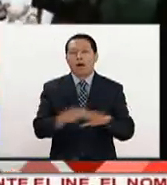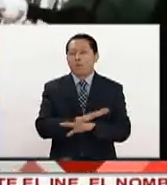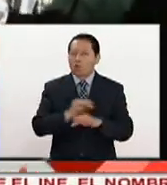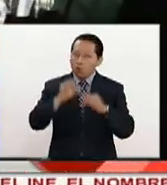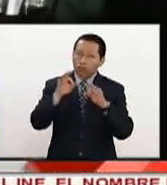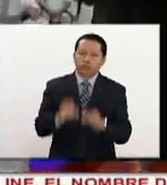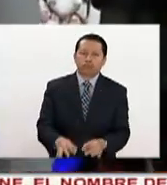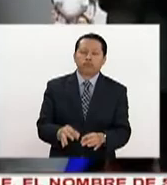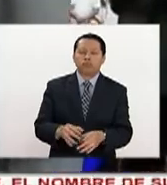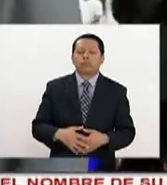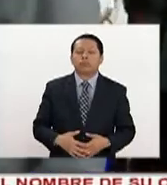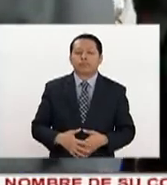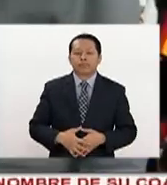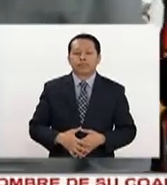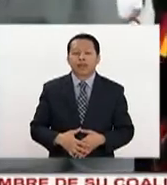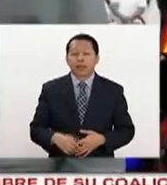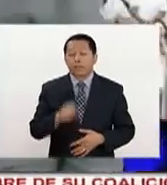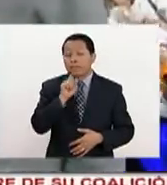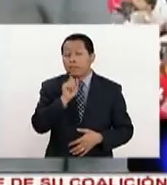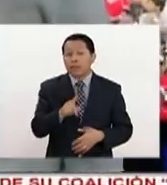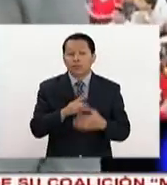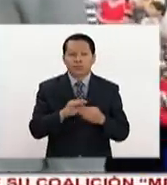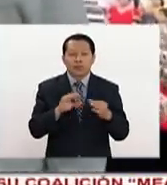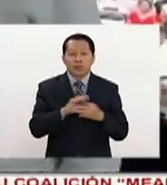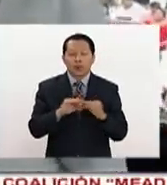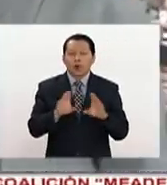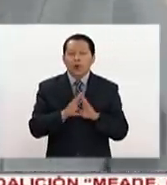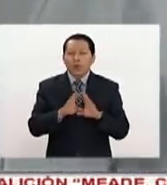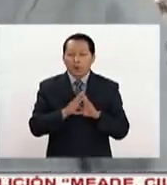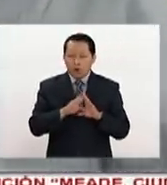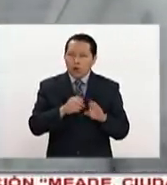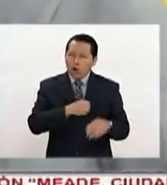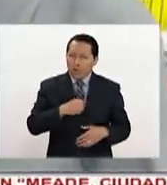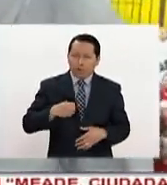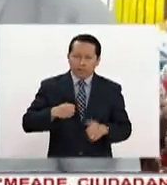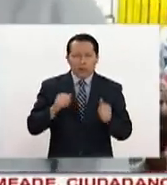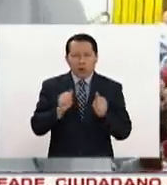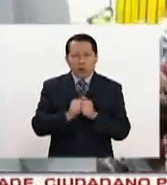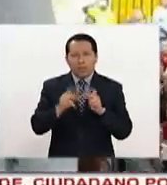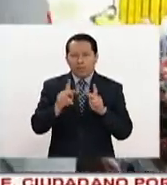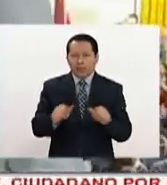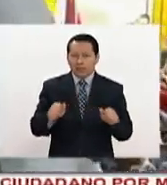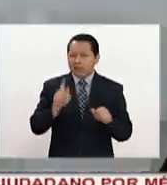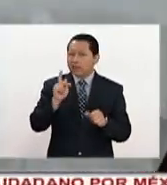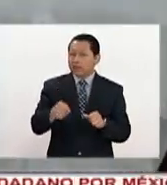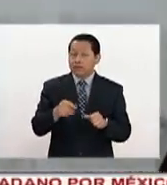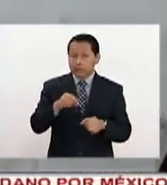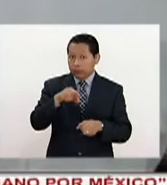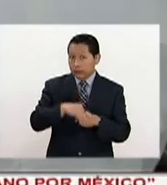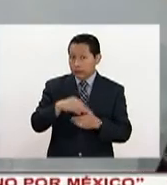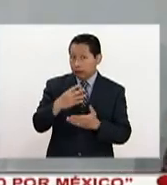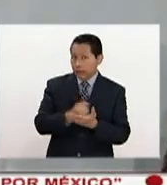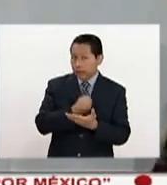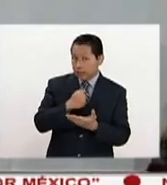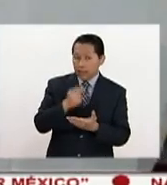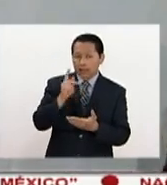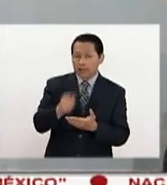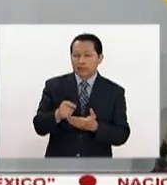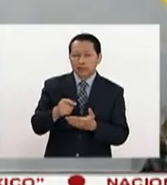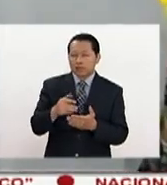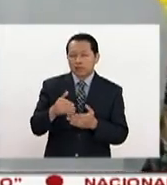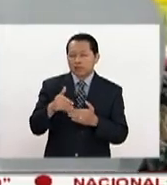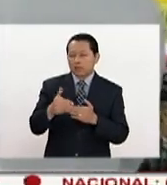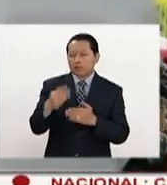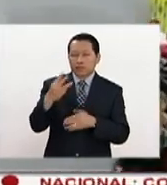verdadero. También indicó que su compromiso es con la paz y que de ganar las elecciones a mitad de sexenio, es decir, dentro de